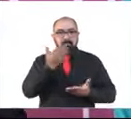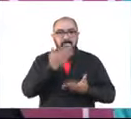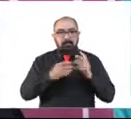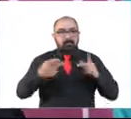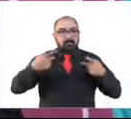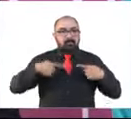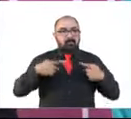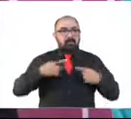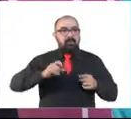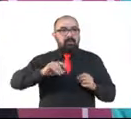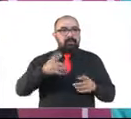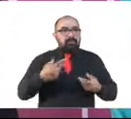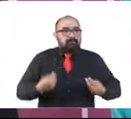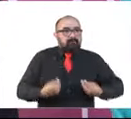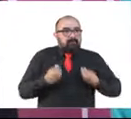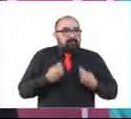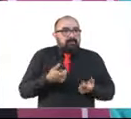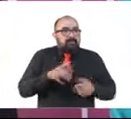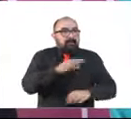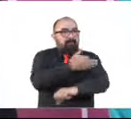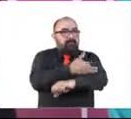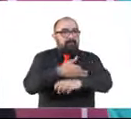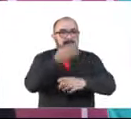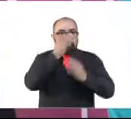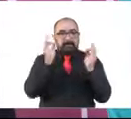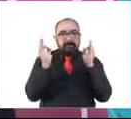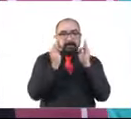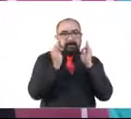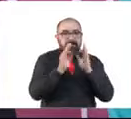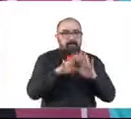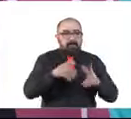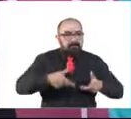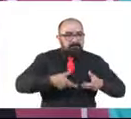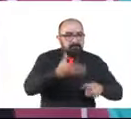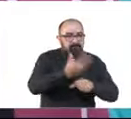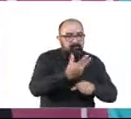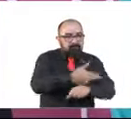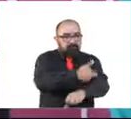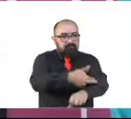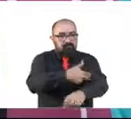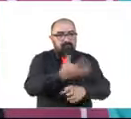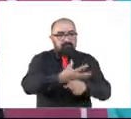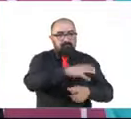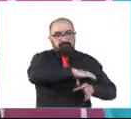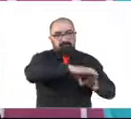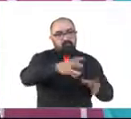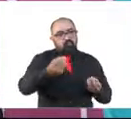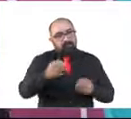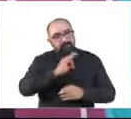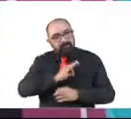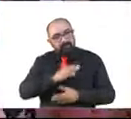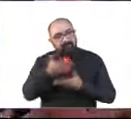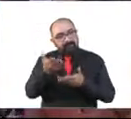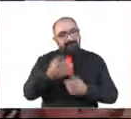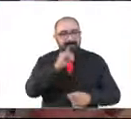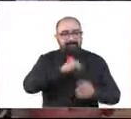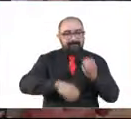que viven, sobre todo a las familias que viven cerca de los camellones. Ese ha sido un trabajo maravilloso. Felicidades.